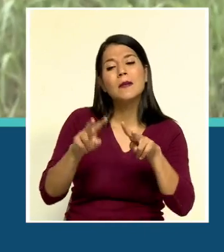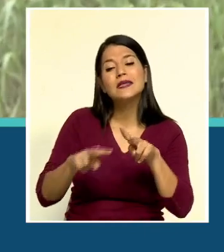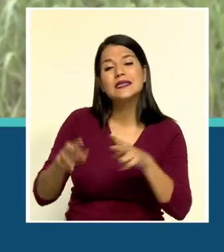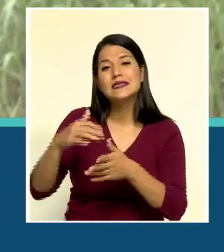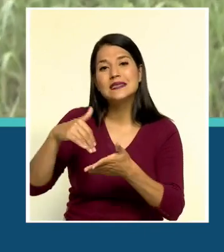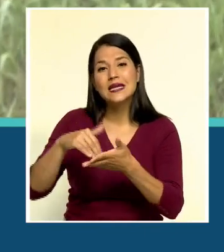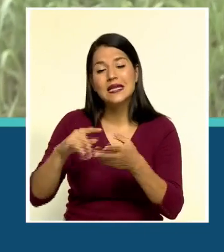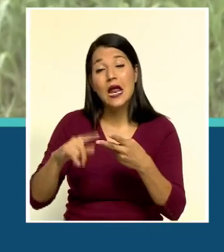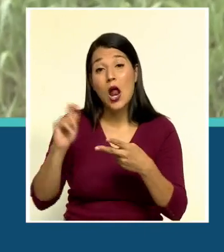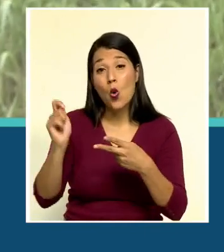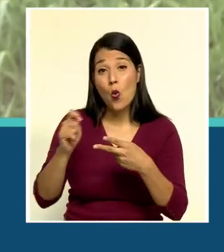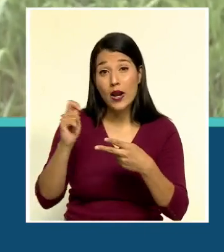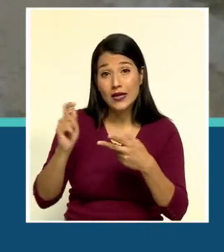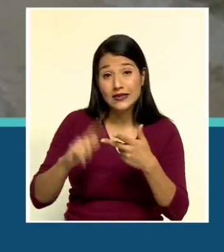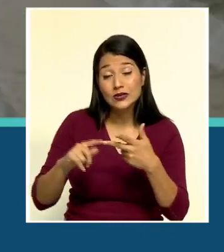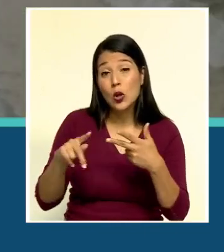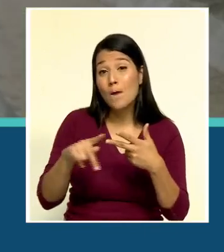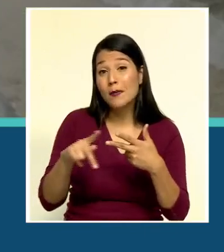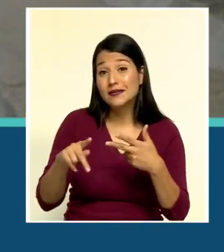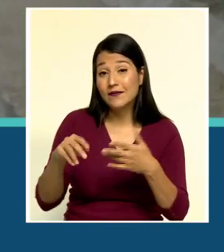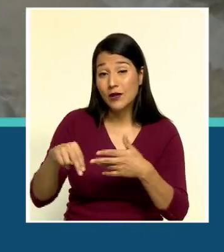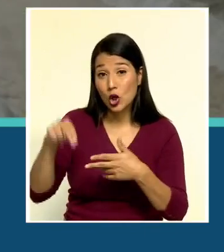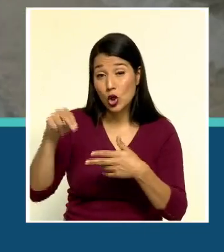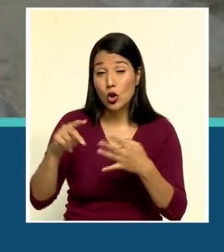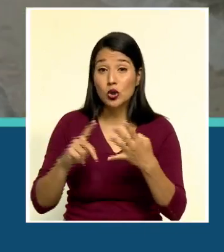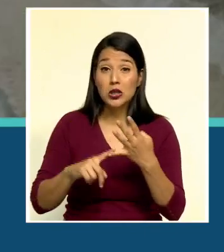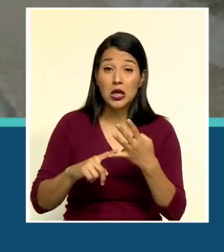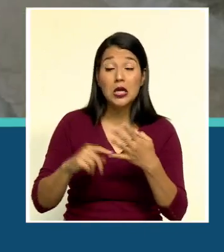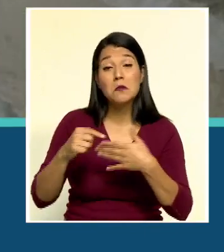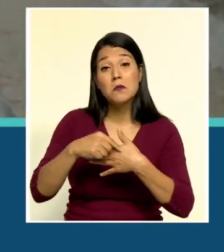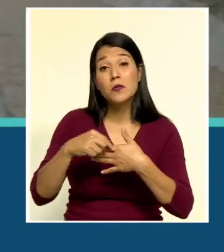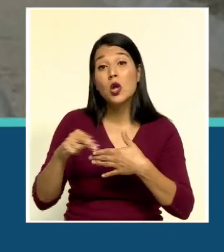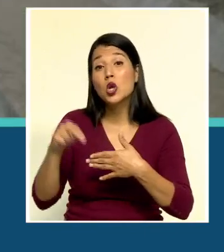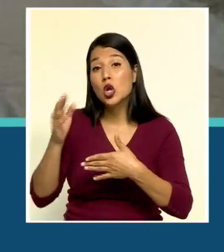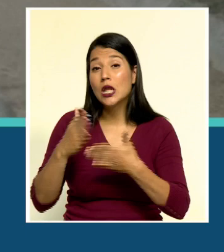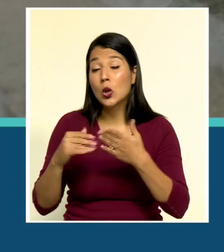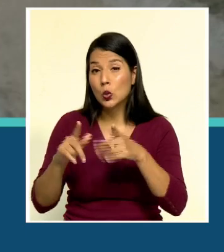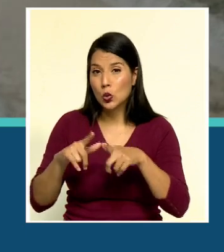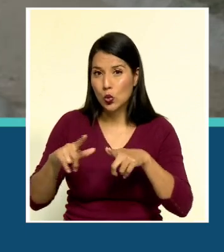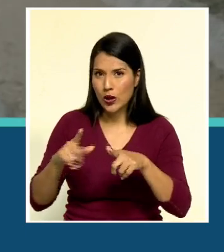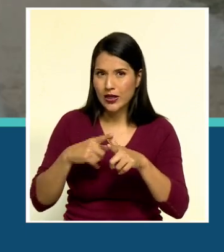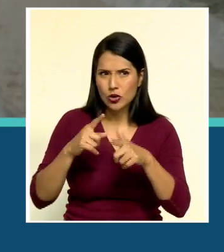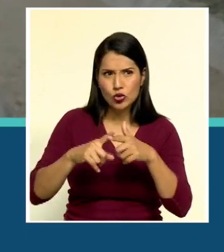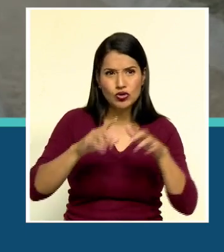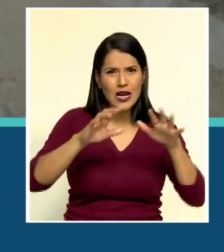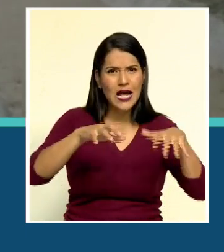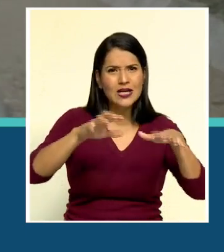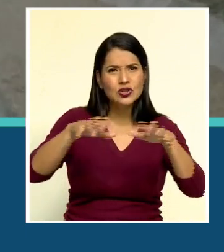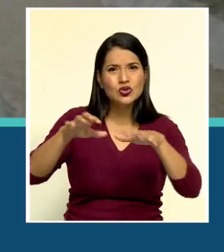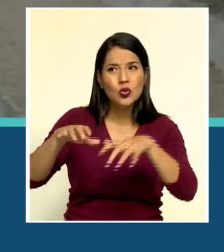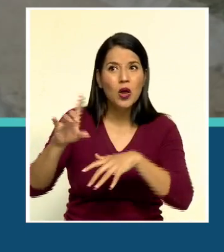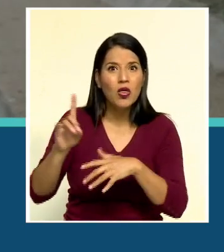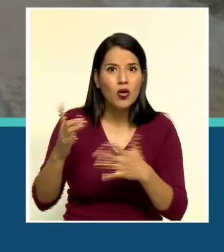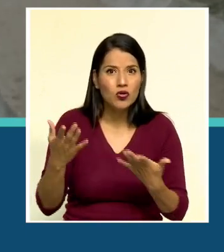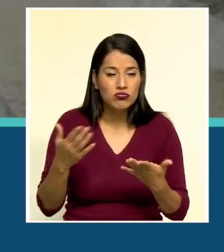Guanacaste, la zona del Pacífico Norte y algunos sectores de zona norte. Entonces, digamos que la distribución de lluvias ha sido